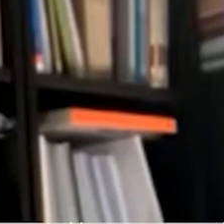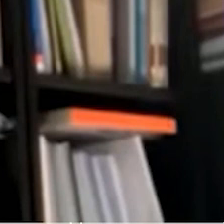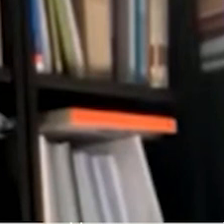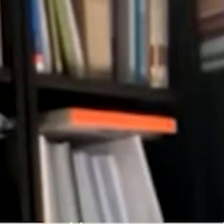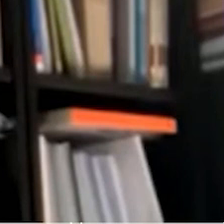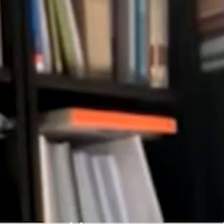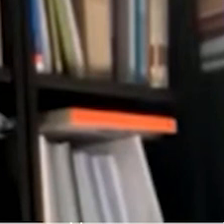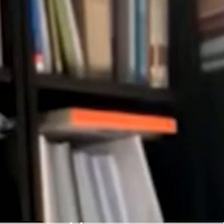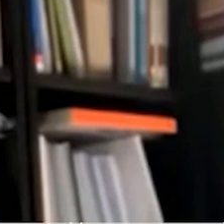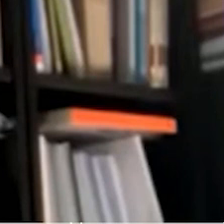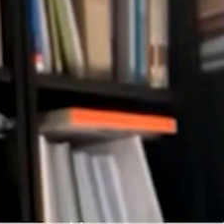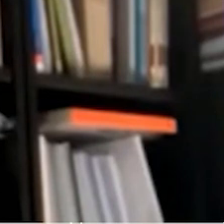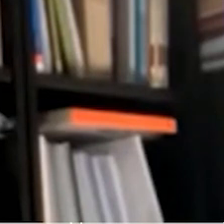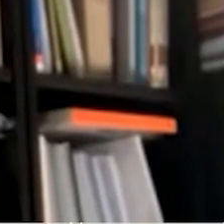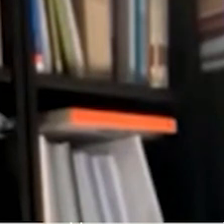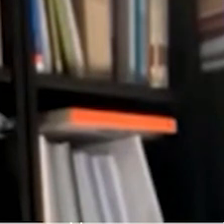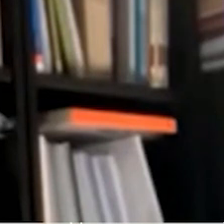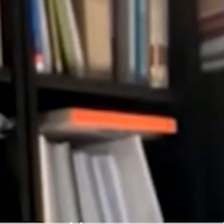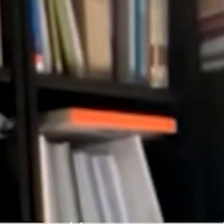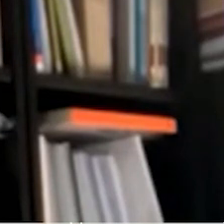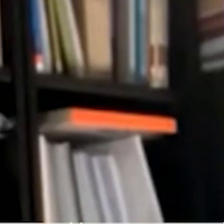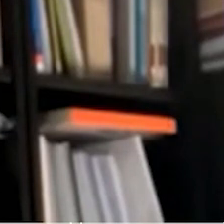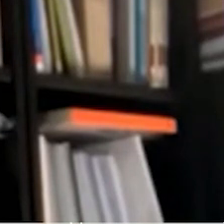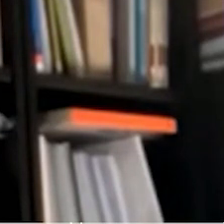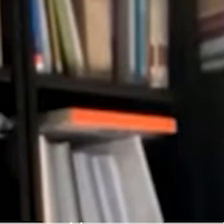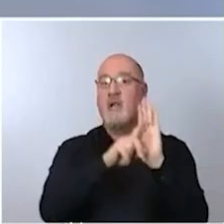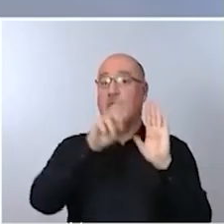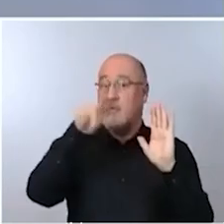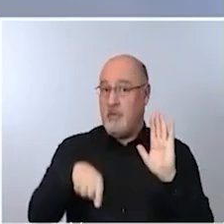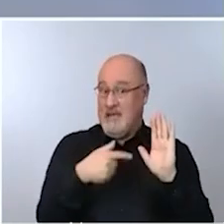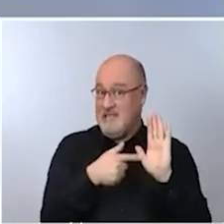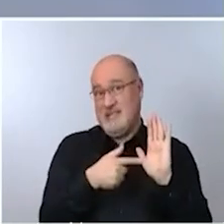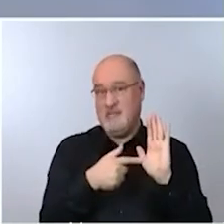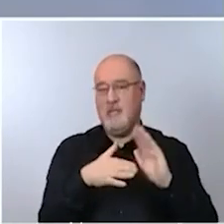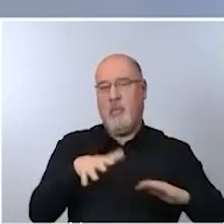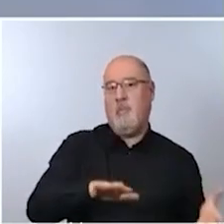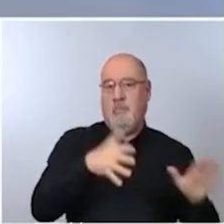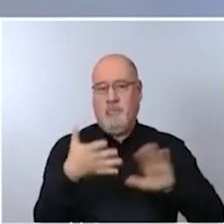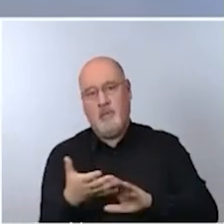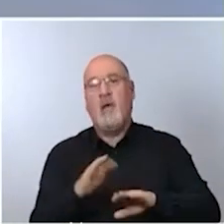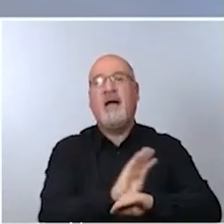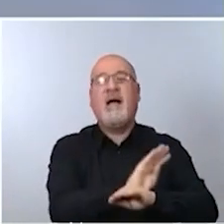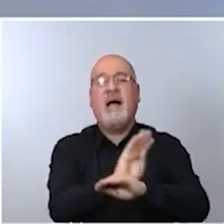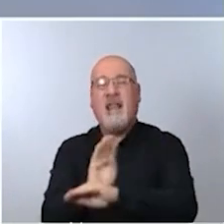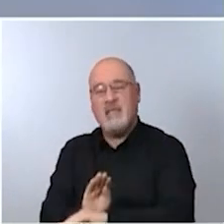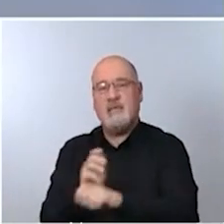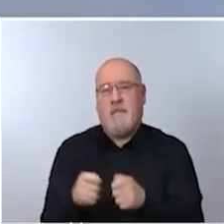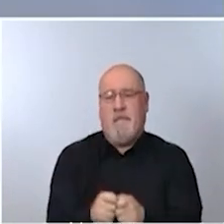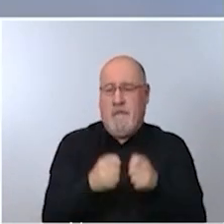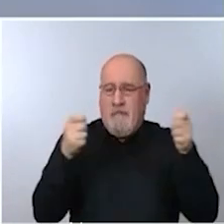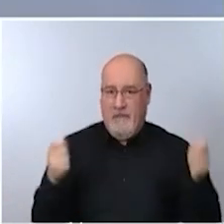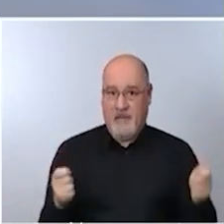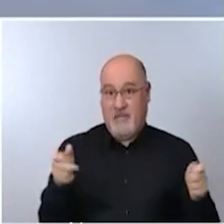son industrias que generan un importantísimo valor añadido y empleo, etcétera, y además, en vez de